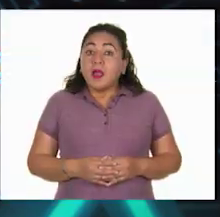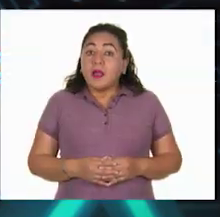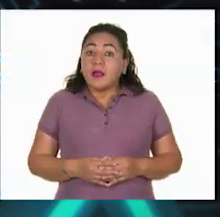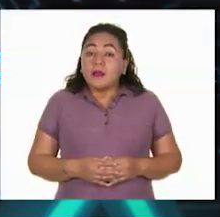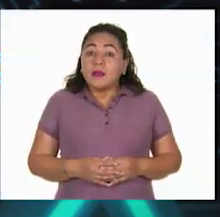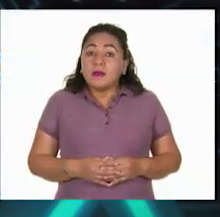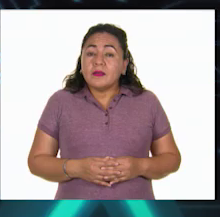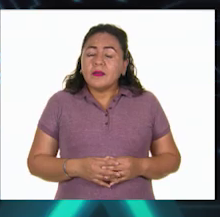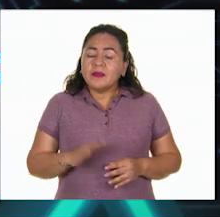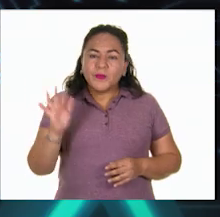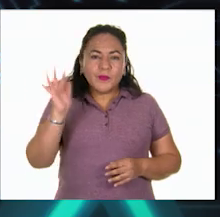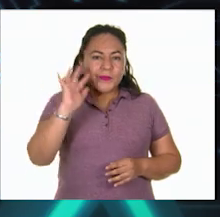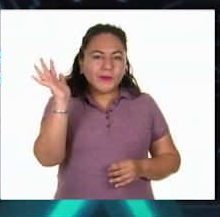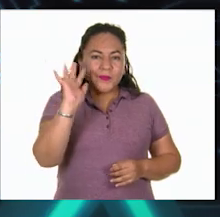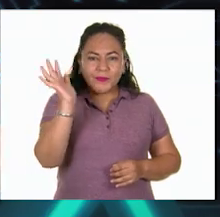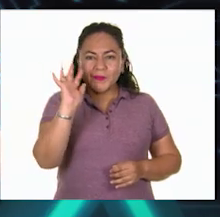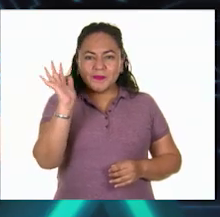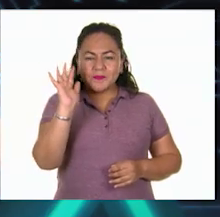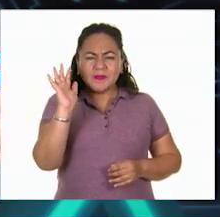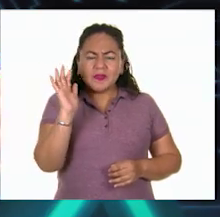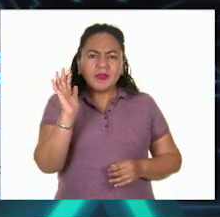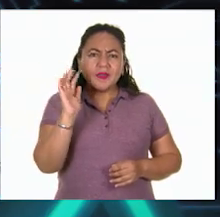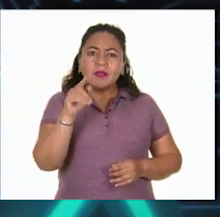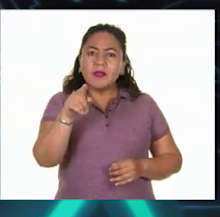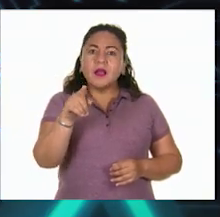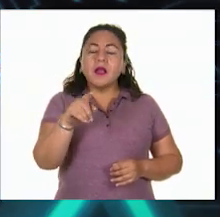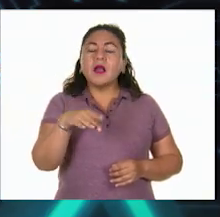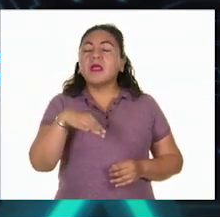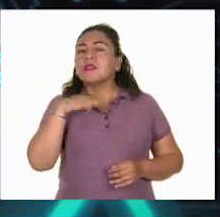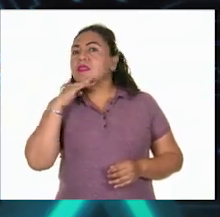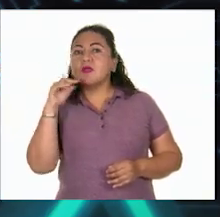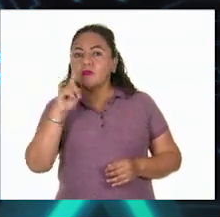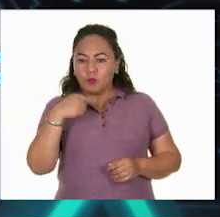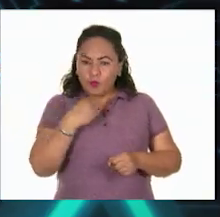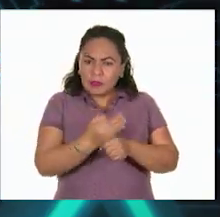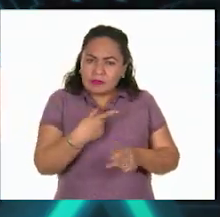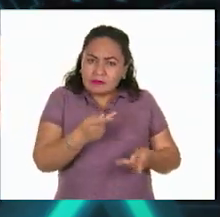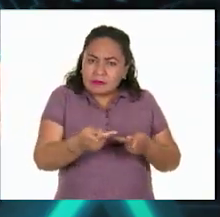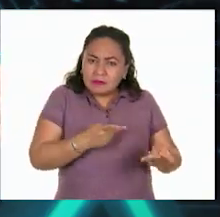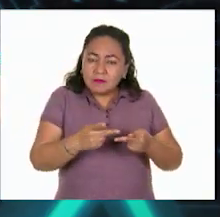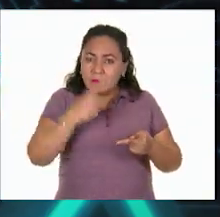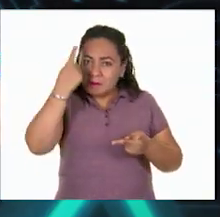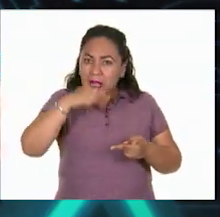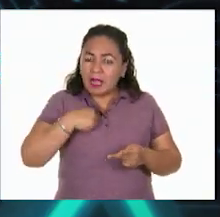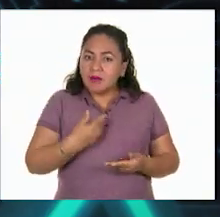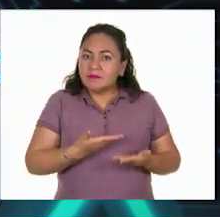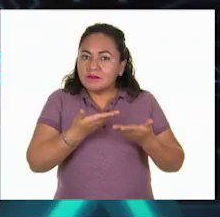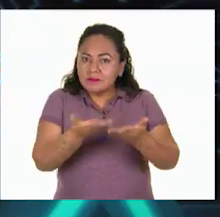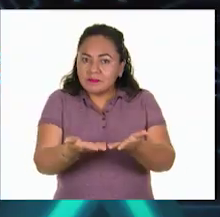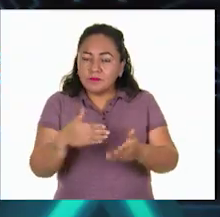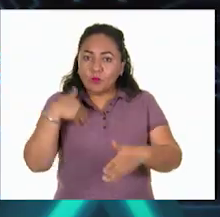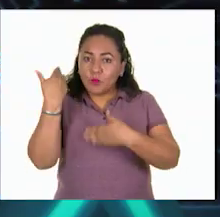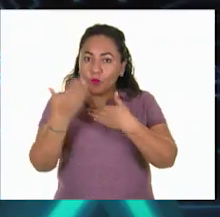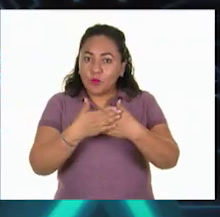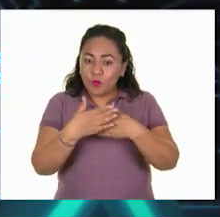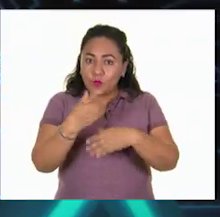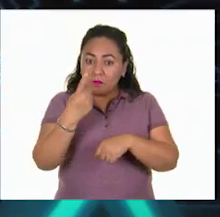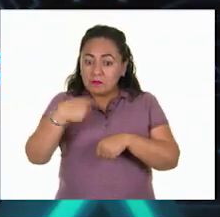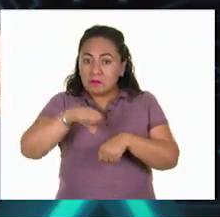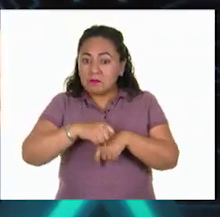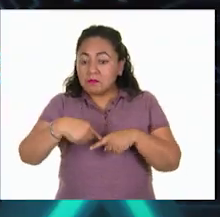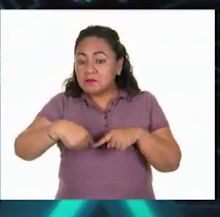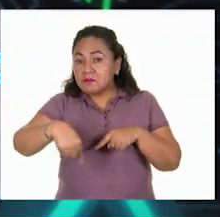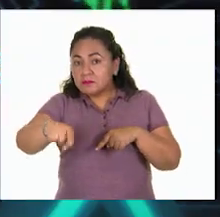¡Oh! ¡Hola! No te puedes perder lo que estamos preparando para ti. En las próximas semanas